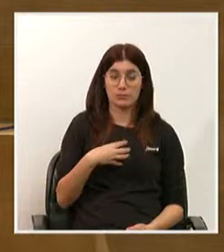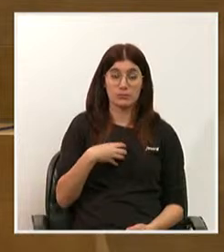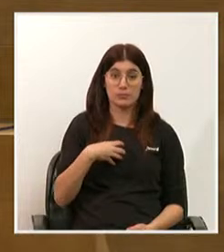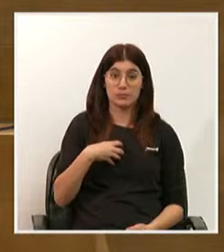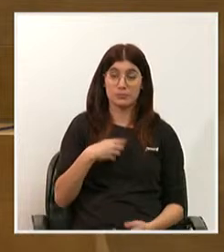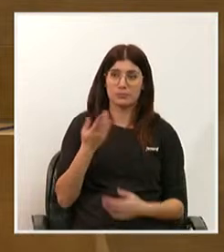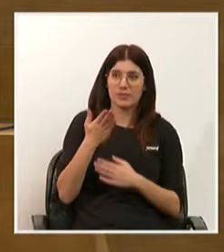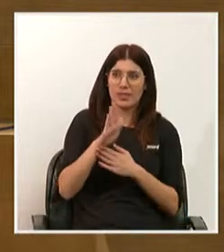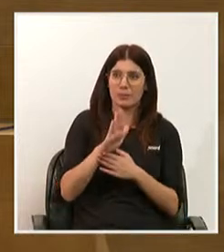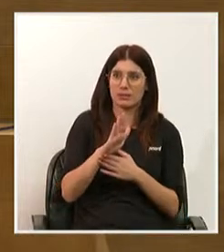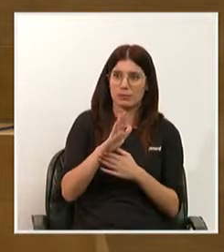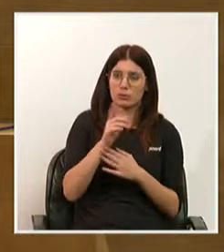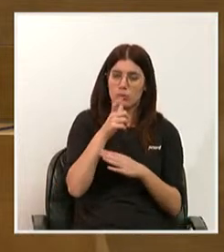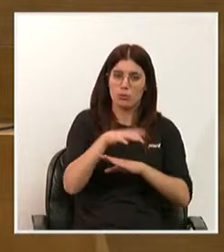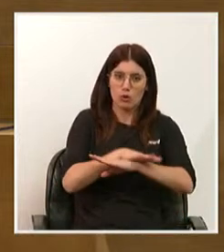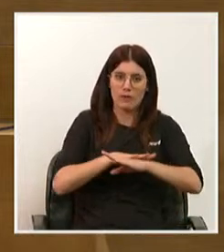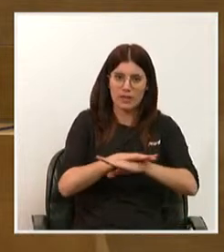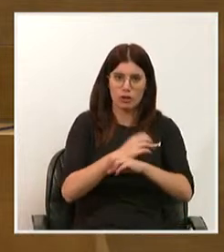t